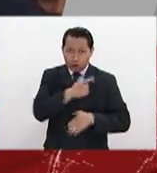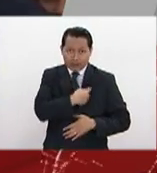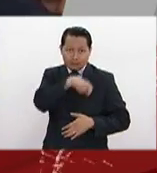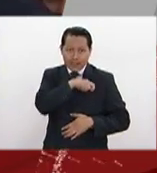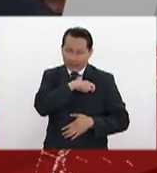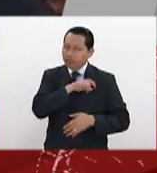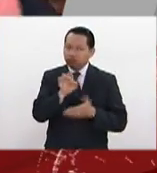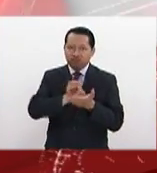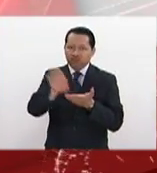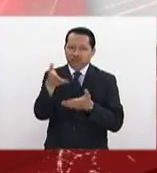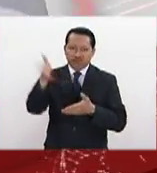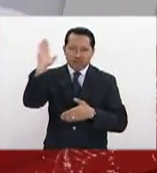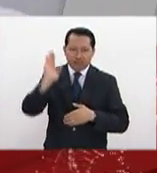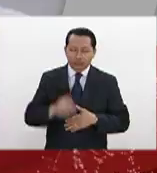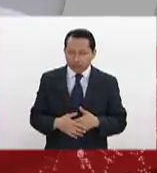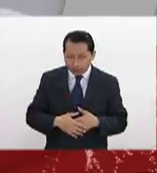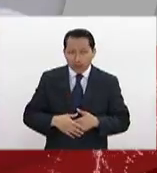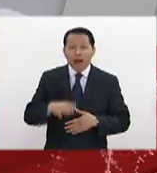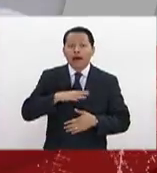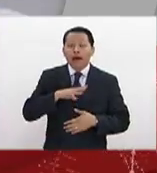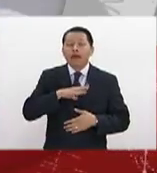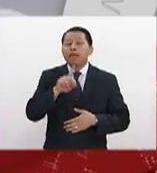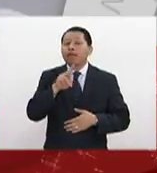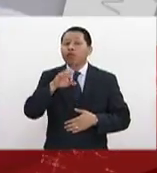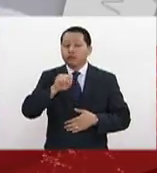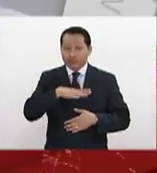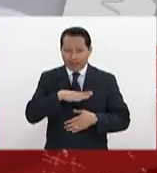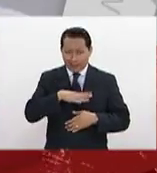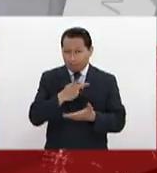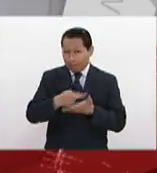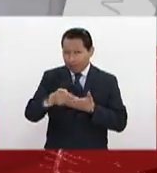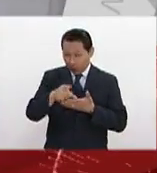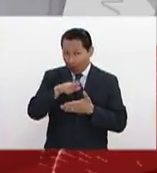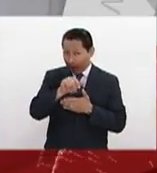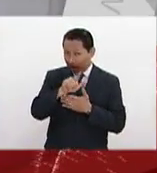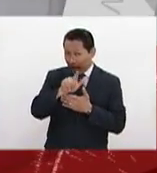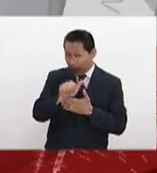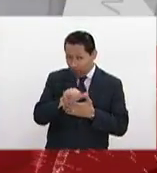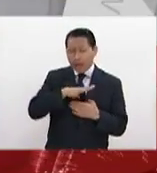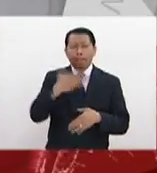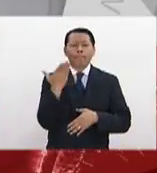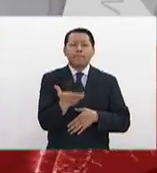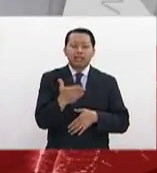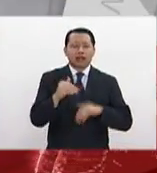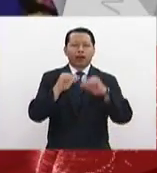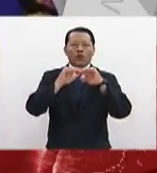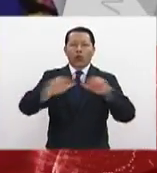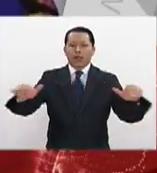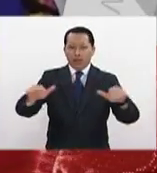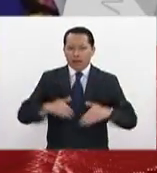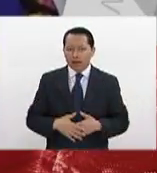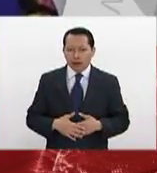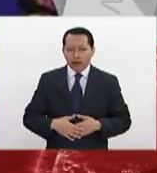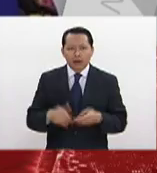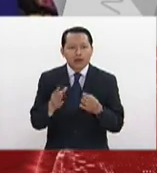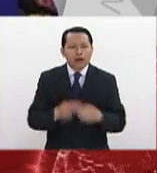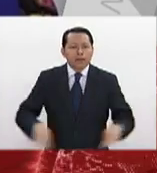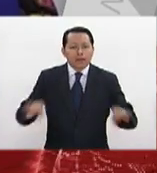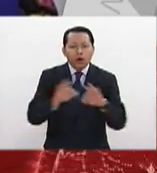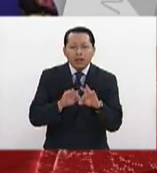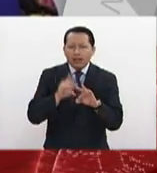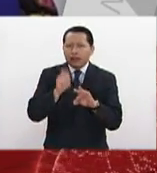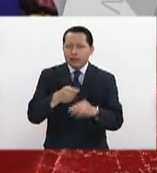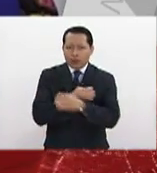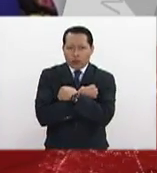abandone el país. En Davos, la Premio Nobel de la Paz Malala Yousafzai pide por la igualdad. Creo que es importante que